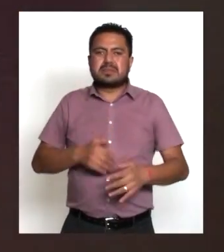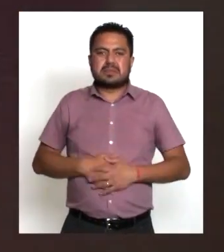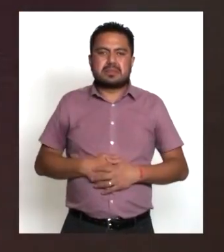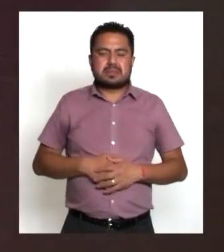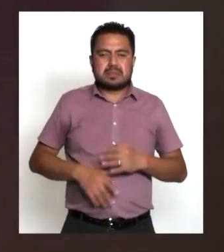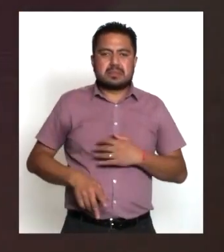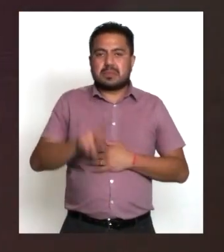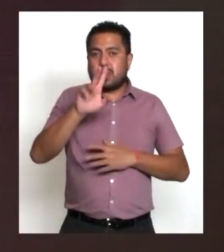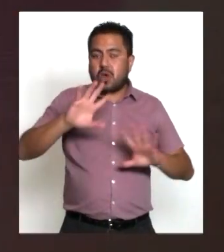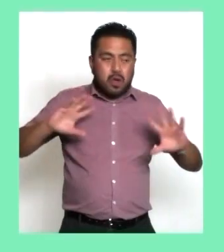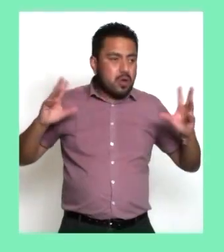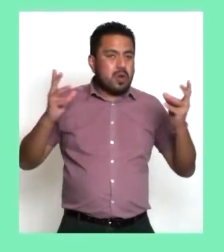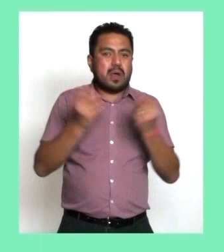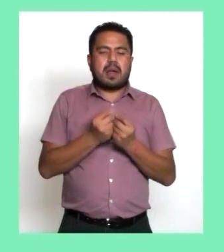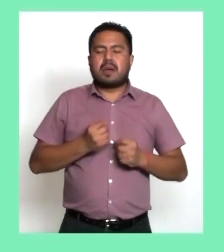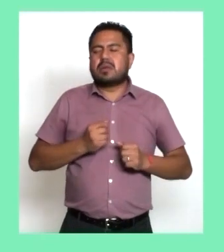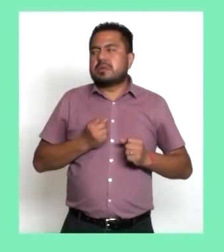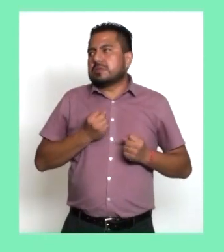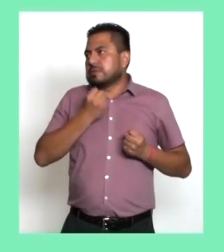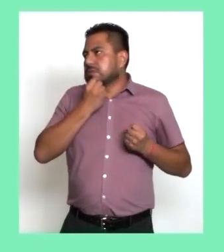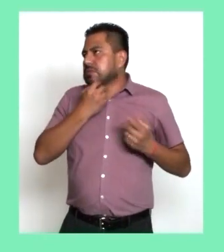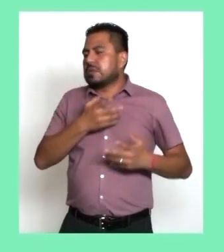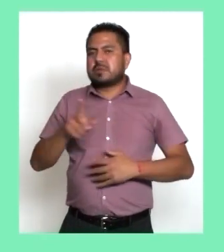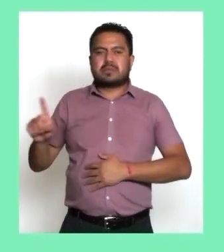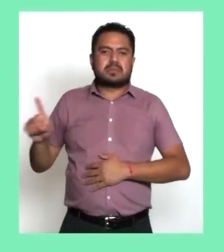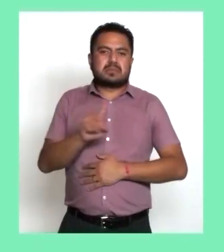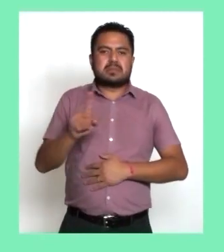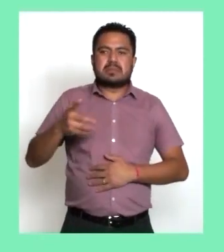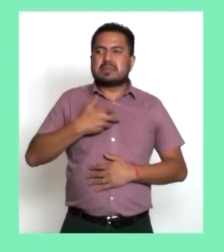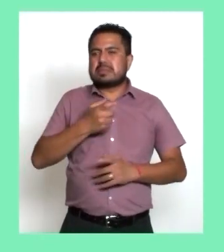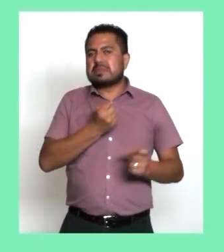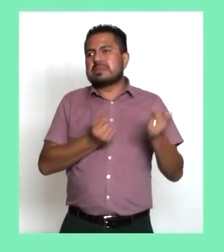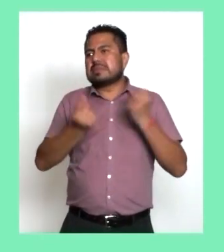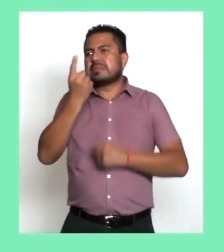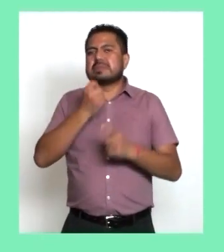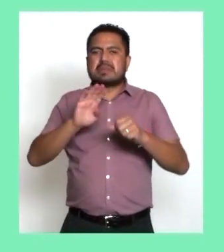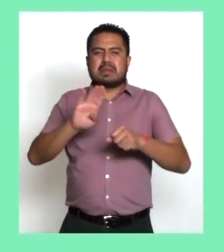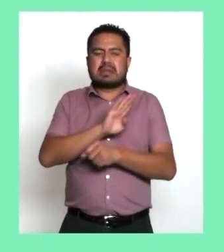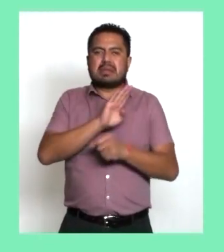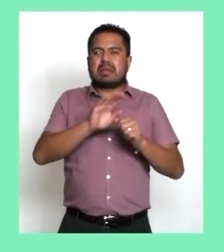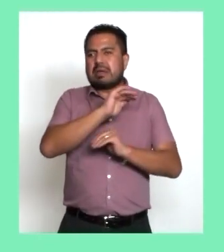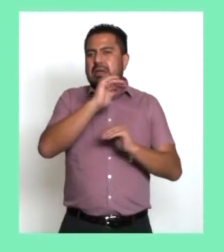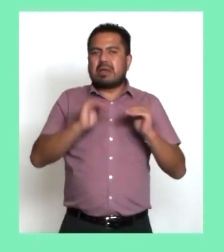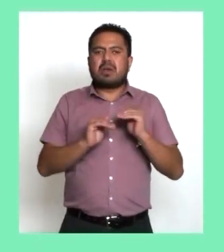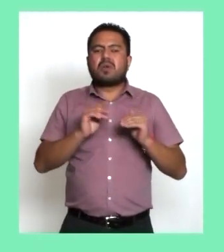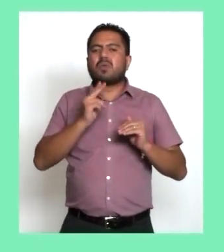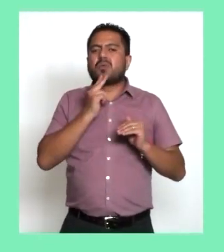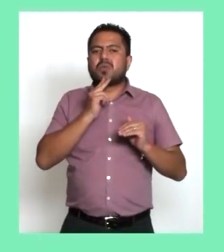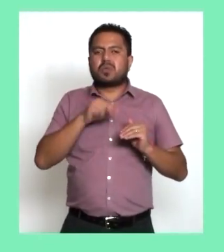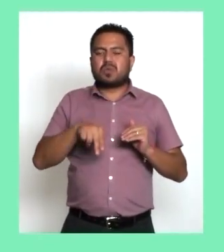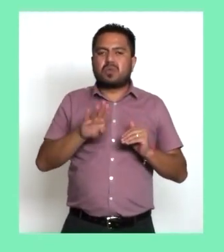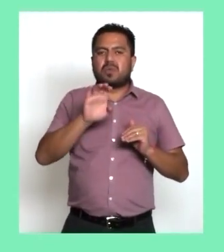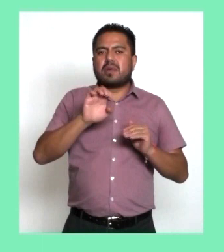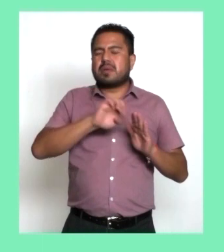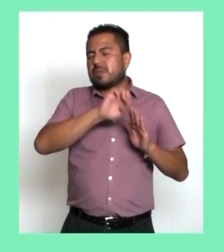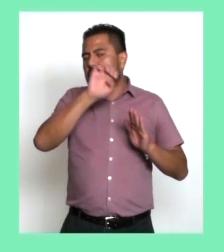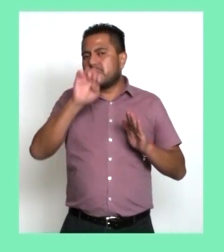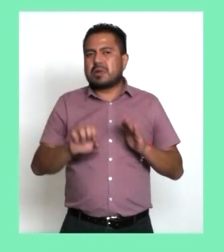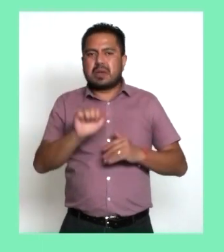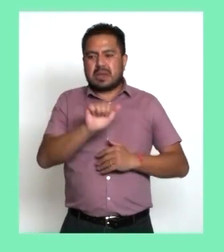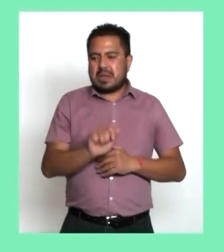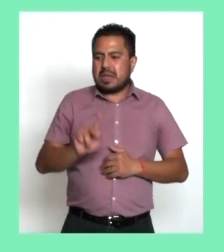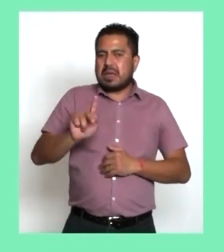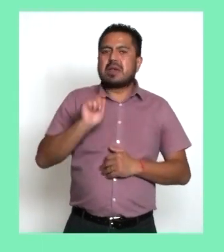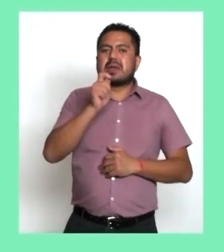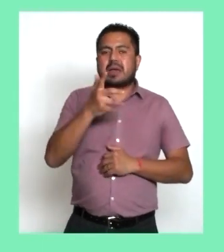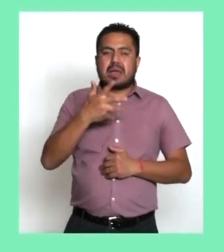sociales. Pero no todo es miel sobre hojuelas. Existen algunas desventajas al usar la nube. Por ejemplo,